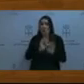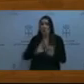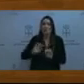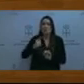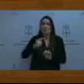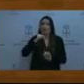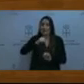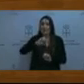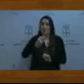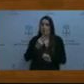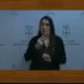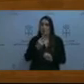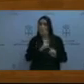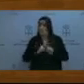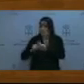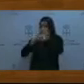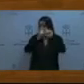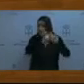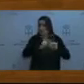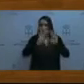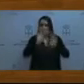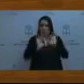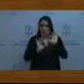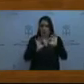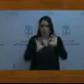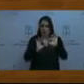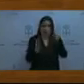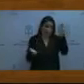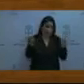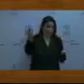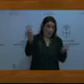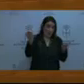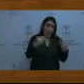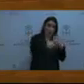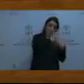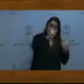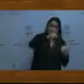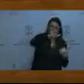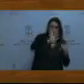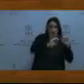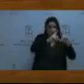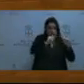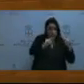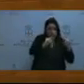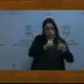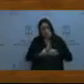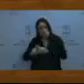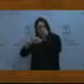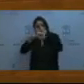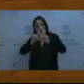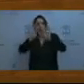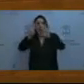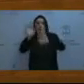Les recuerdo que la media del país está en el 9%. Comparen 17,5% Asturias, 9